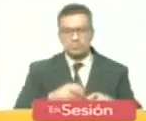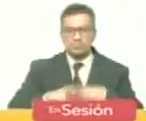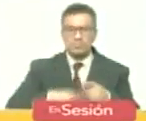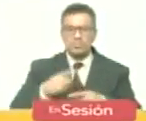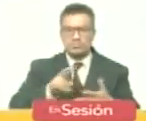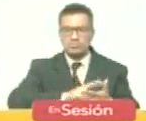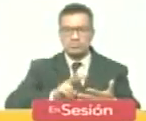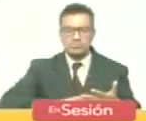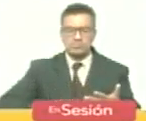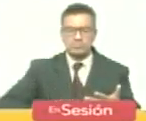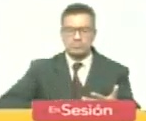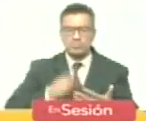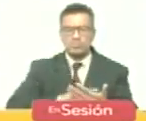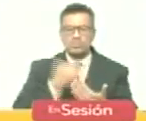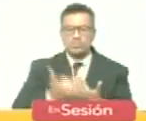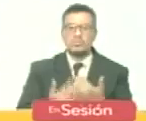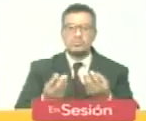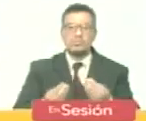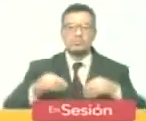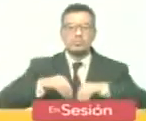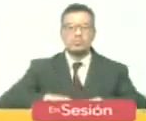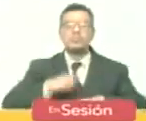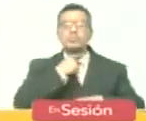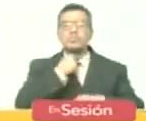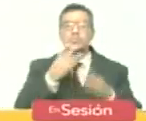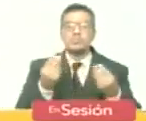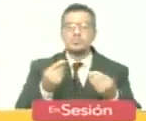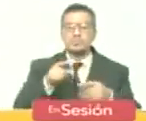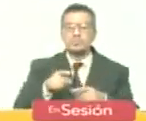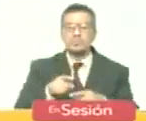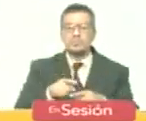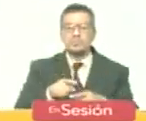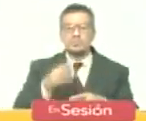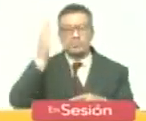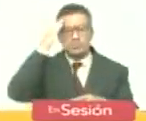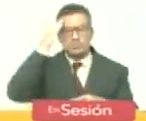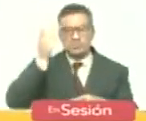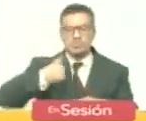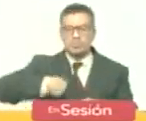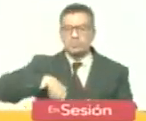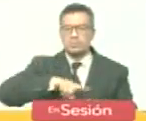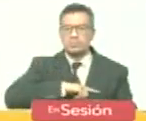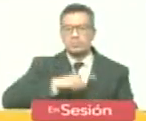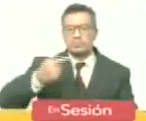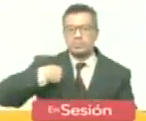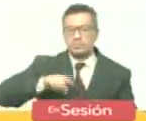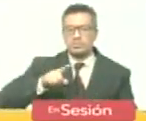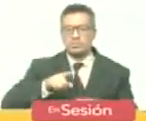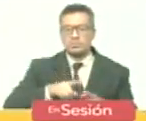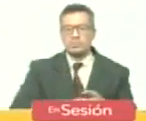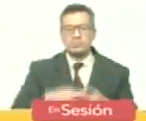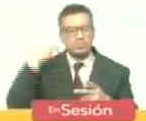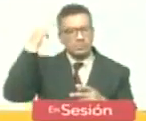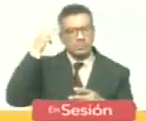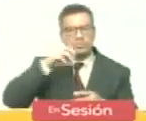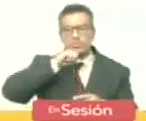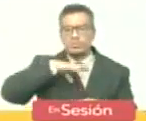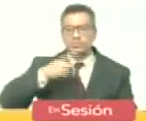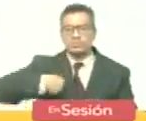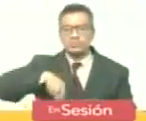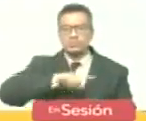leer el proyecto de acuerdo y me gustaría mucho que en razón de que nosotros tenemos que preservar la memoria histórica de